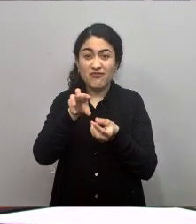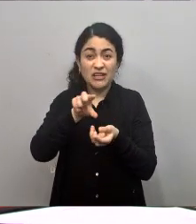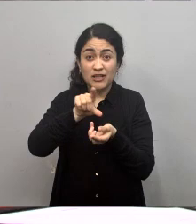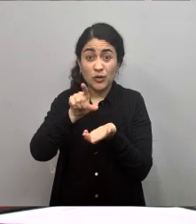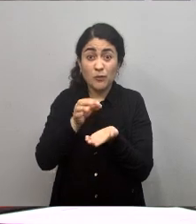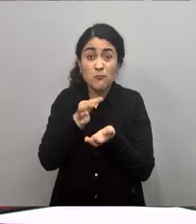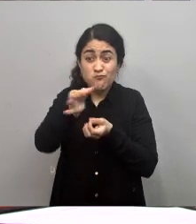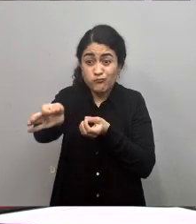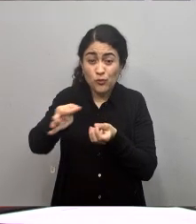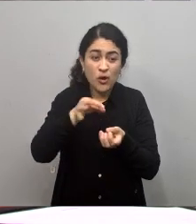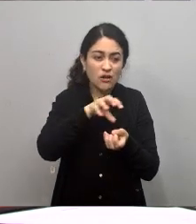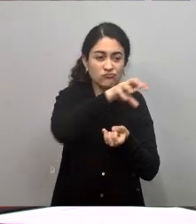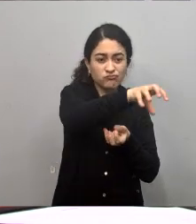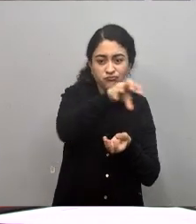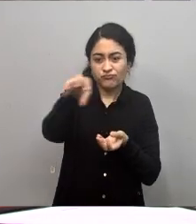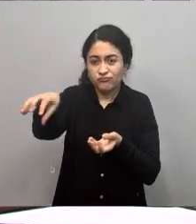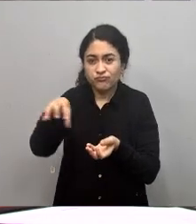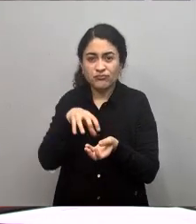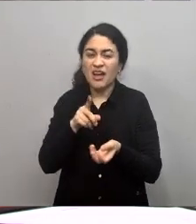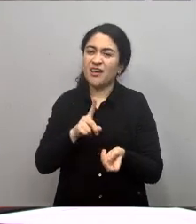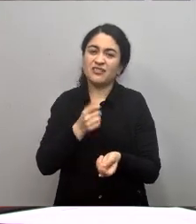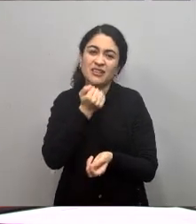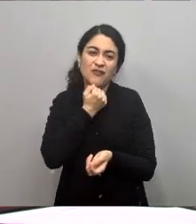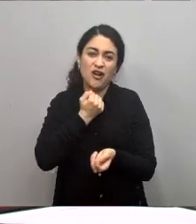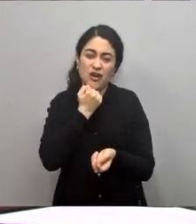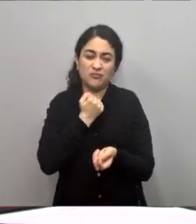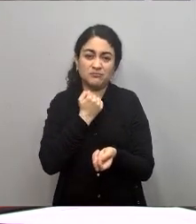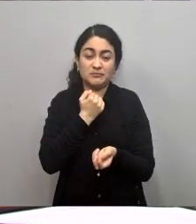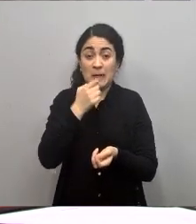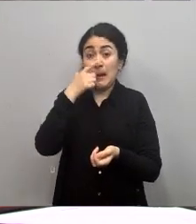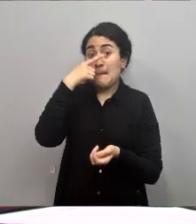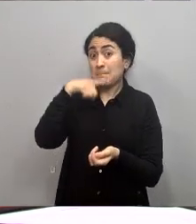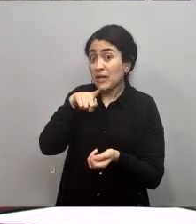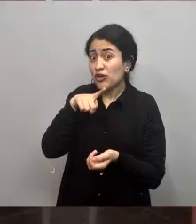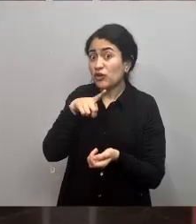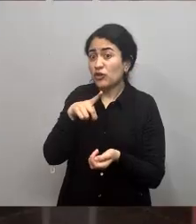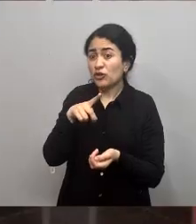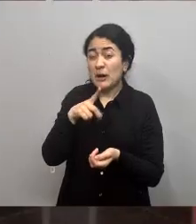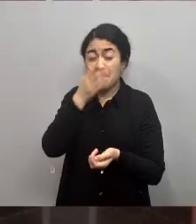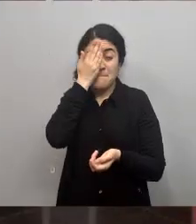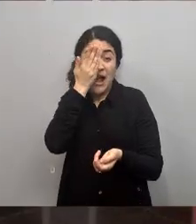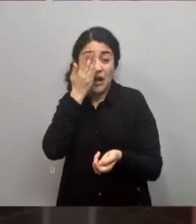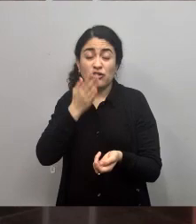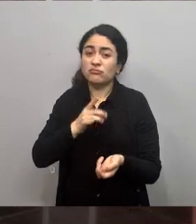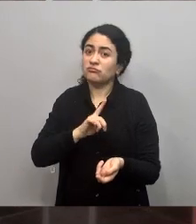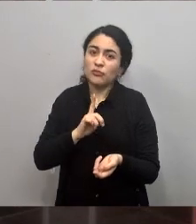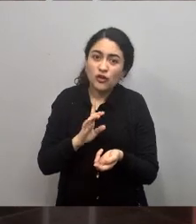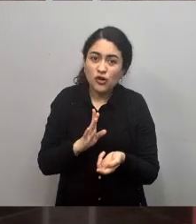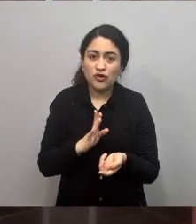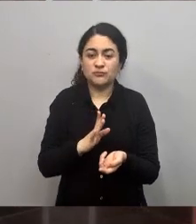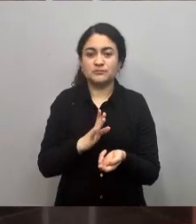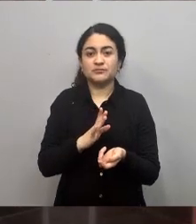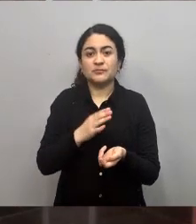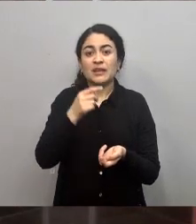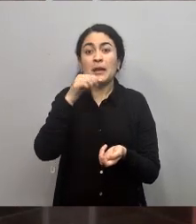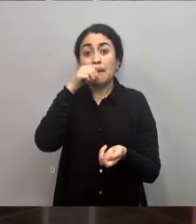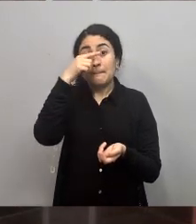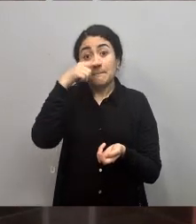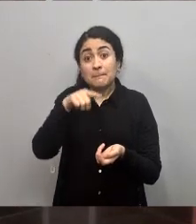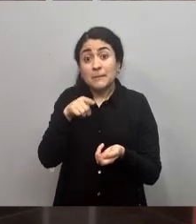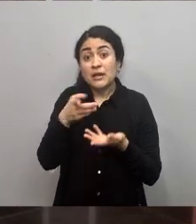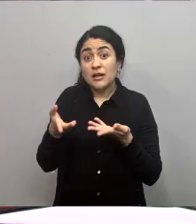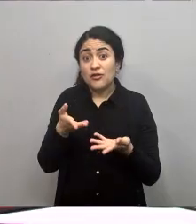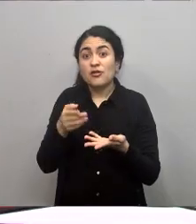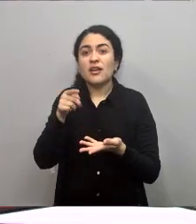equivocadas. Sin embargo, dentro de todo, no todo es malo. Y esta facultad que hoy día